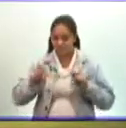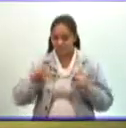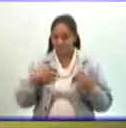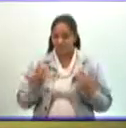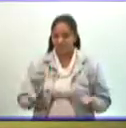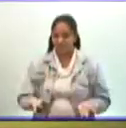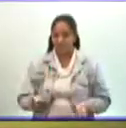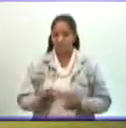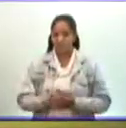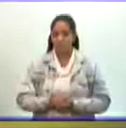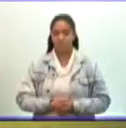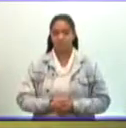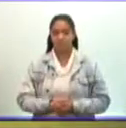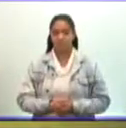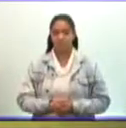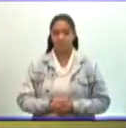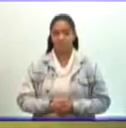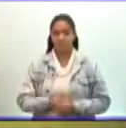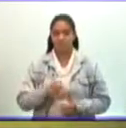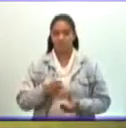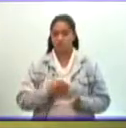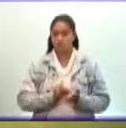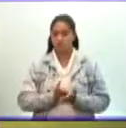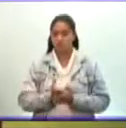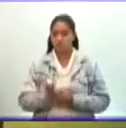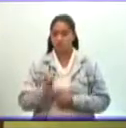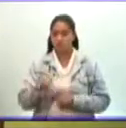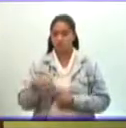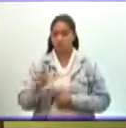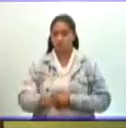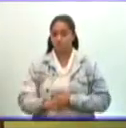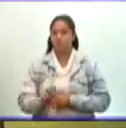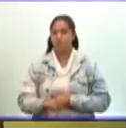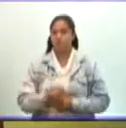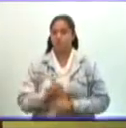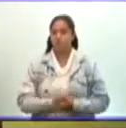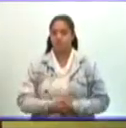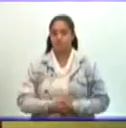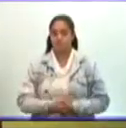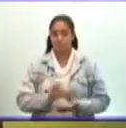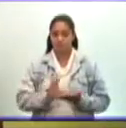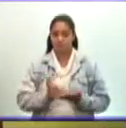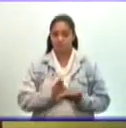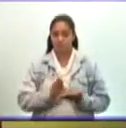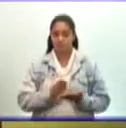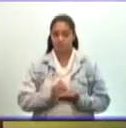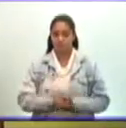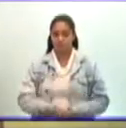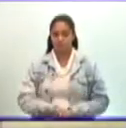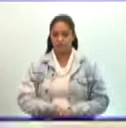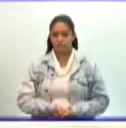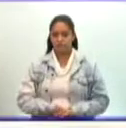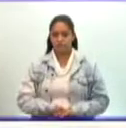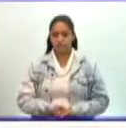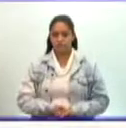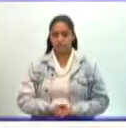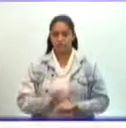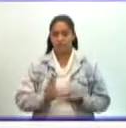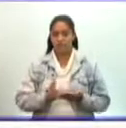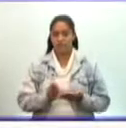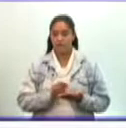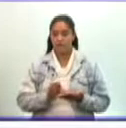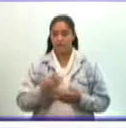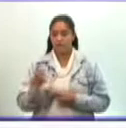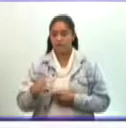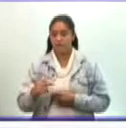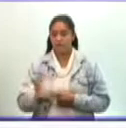consiste. Entonces vamos a darle paso al próximo ejercicio que aparece en tu libro de texto. Es el ejercicio